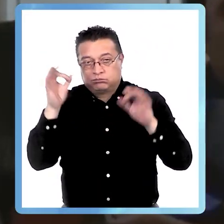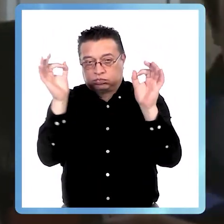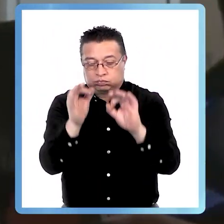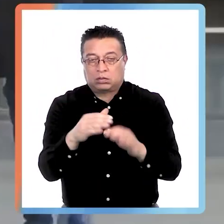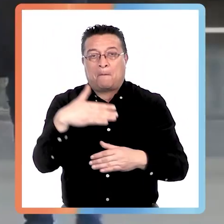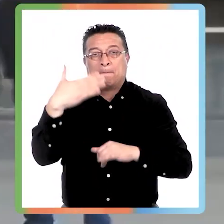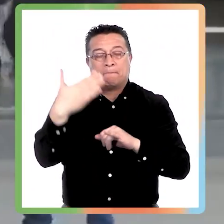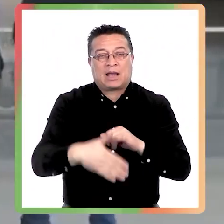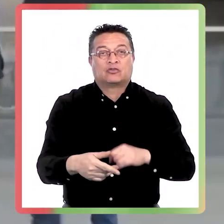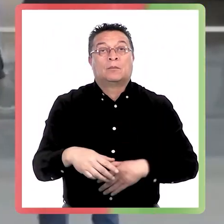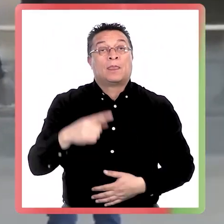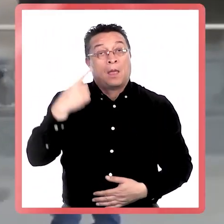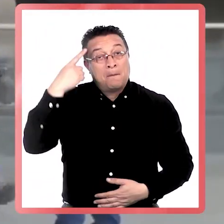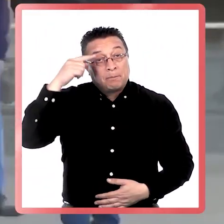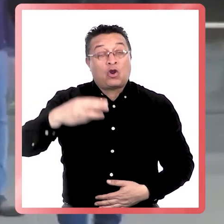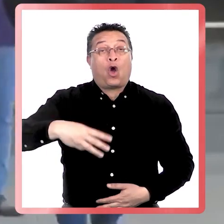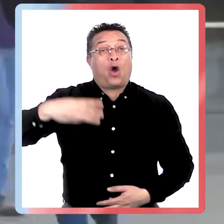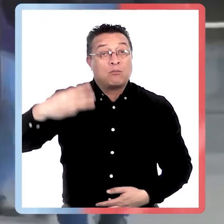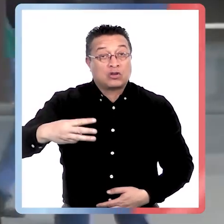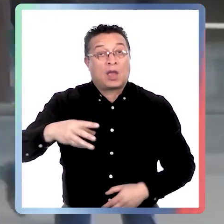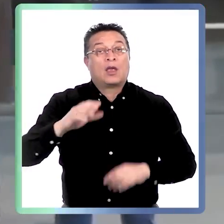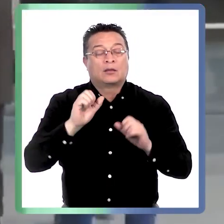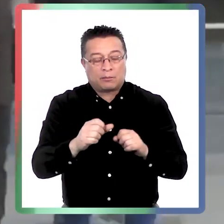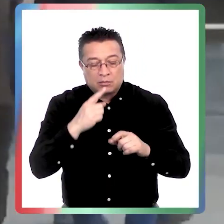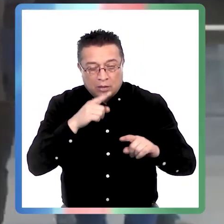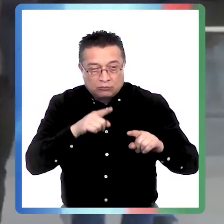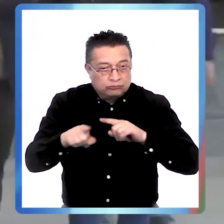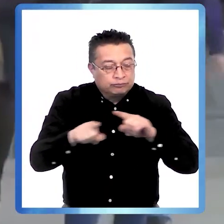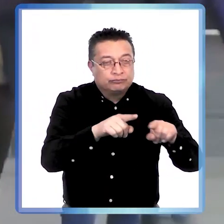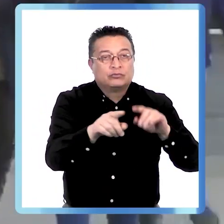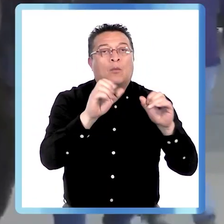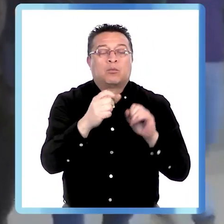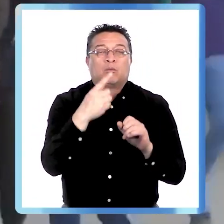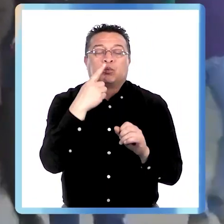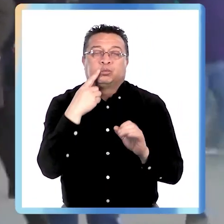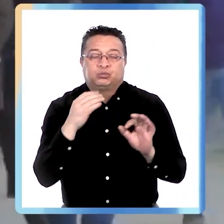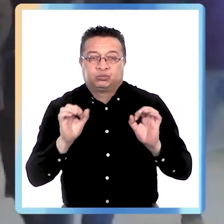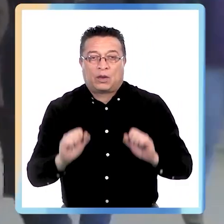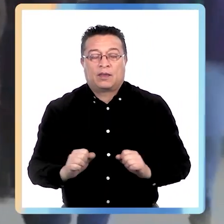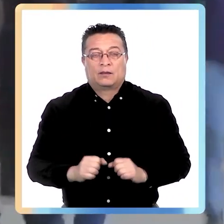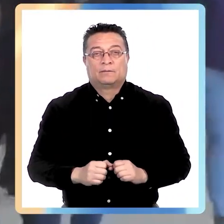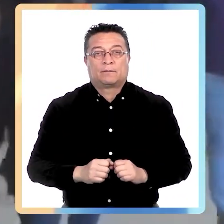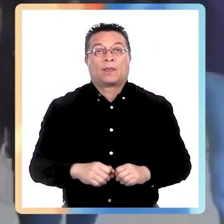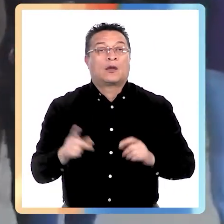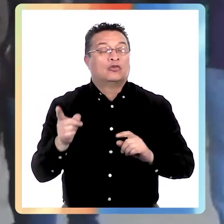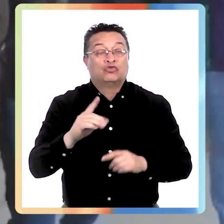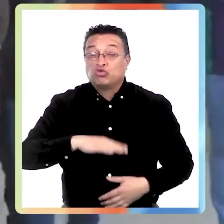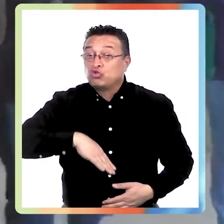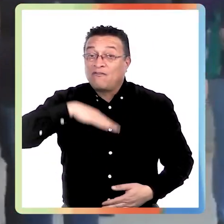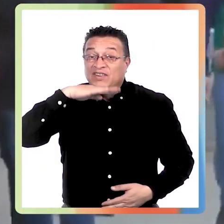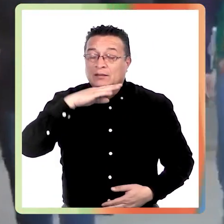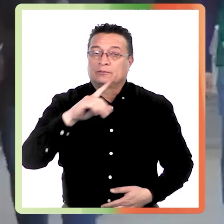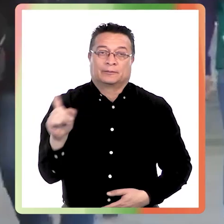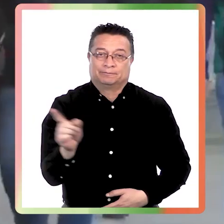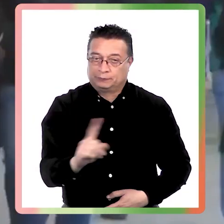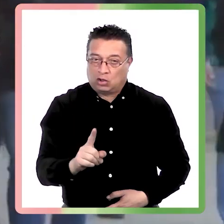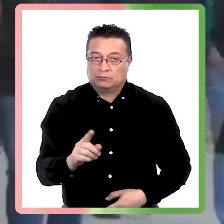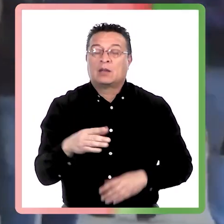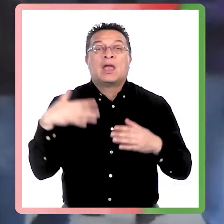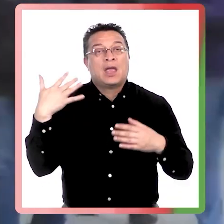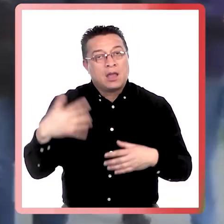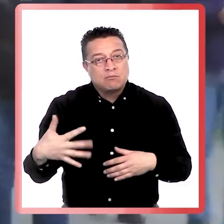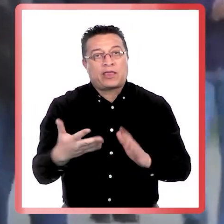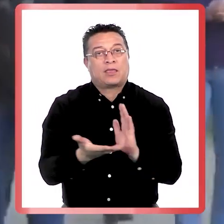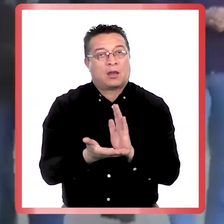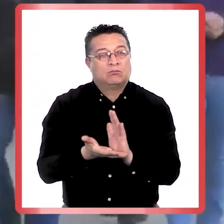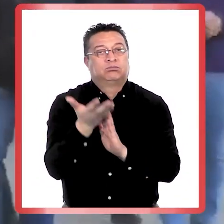referirse con más detalle a los plazos. Pero las municipalidades también exploran otras posibilidades. No es suficiente y por